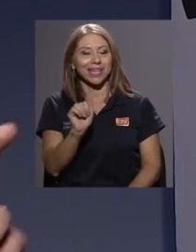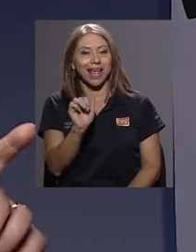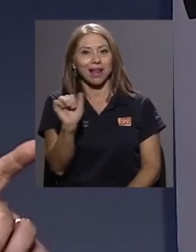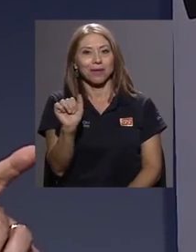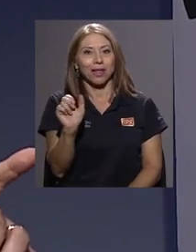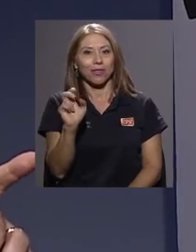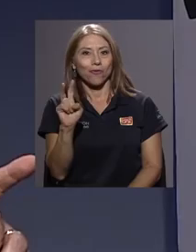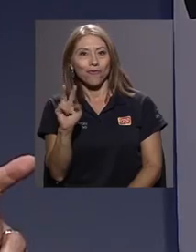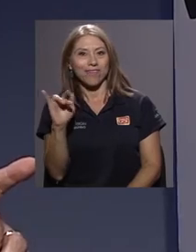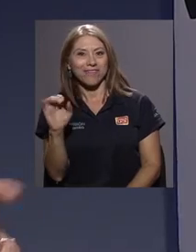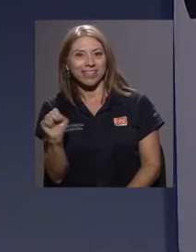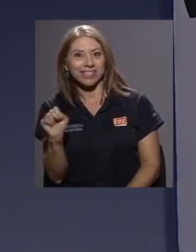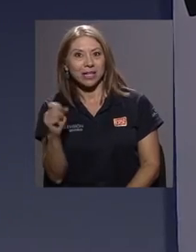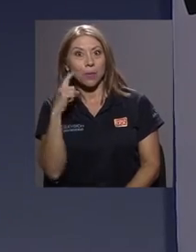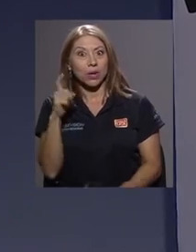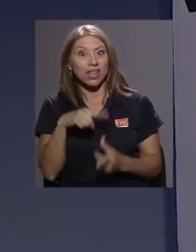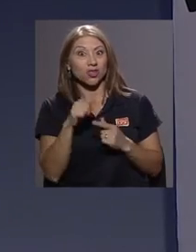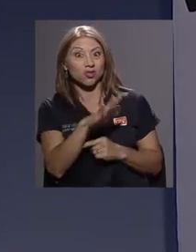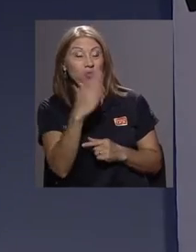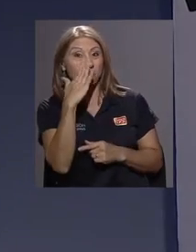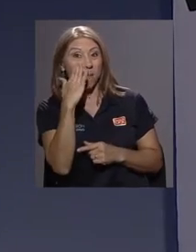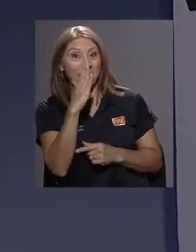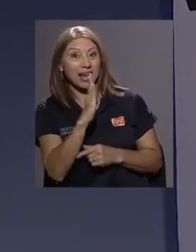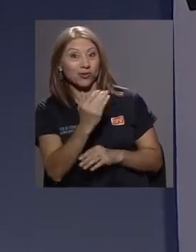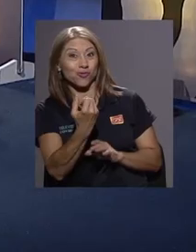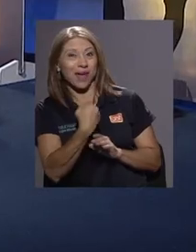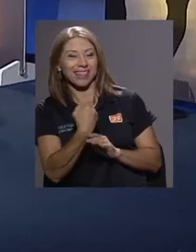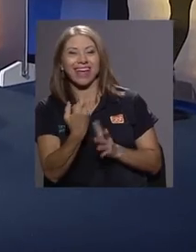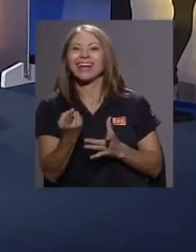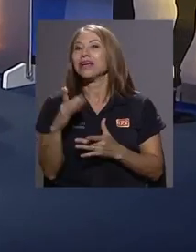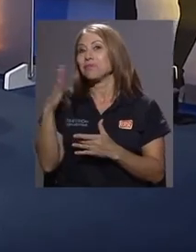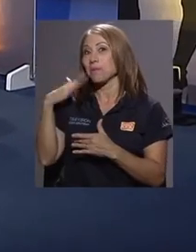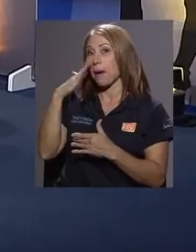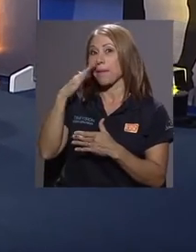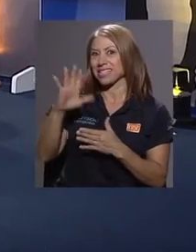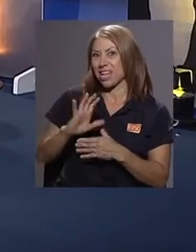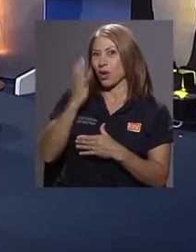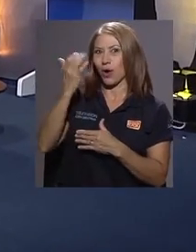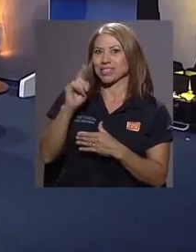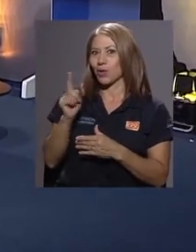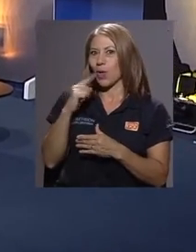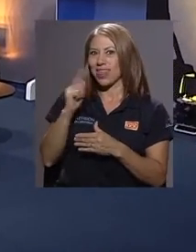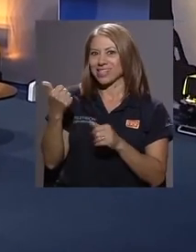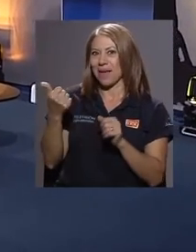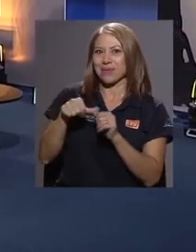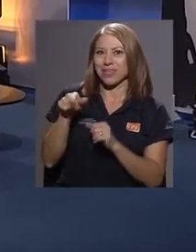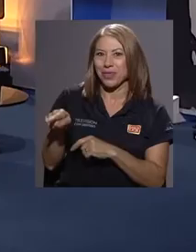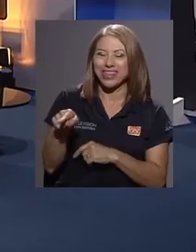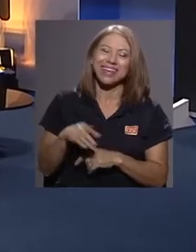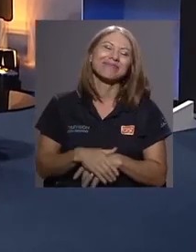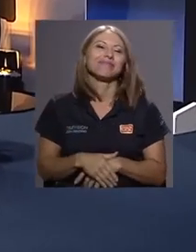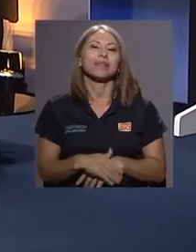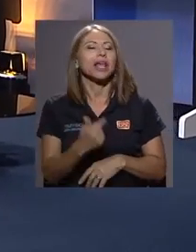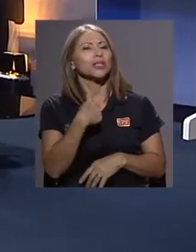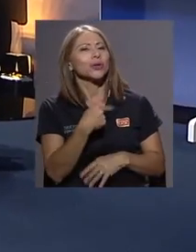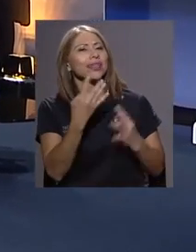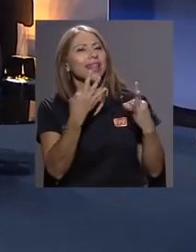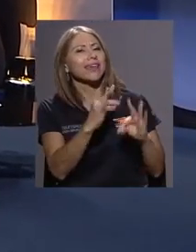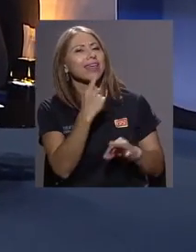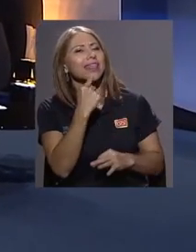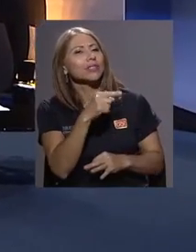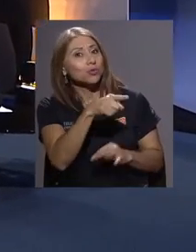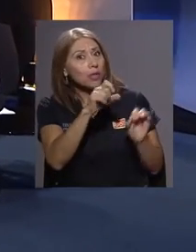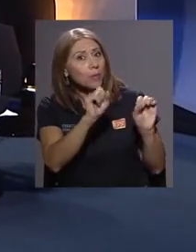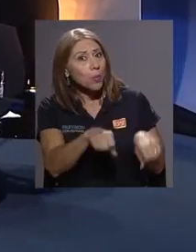vives porque si no no mata a su mamá sino a mi mamá sra a ver ahora le trataba de decir si usted me puede decir